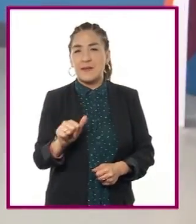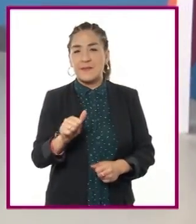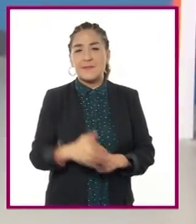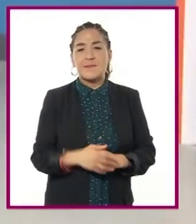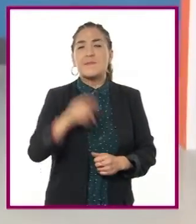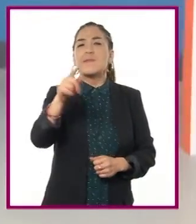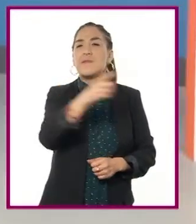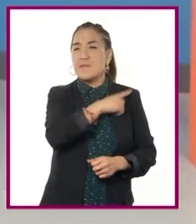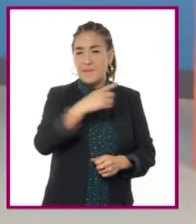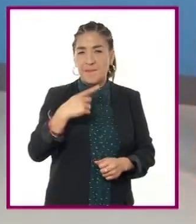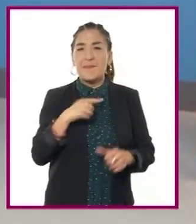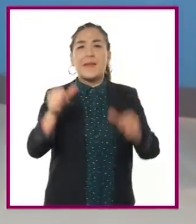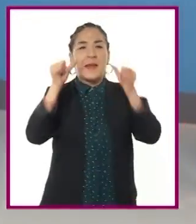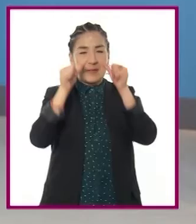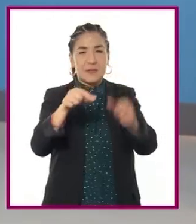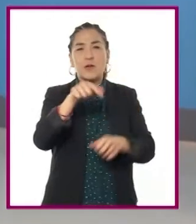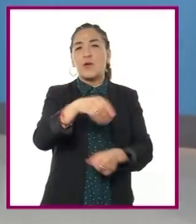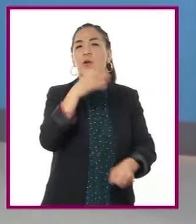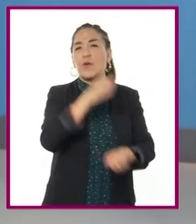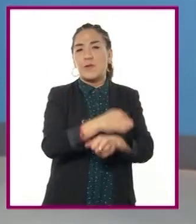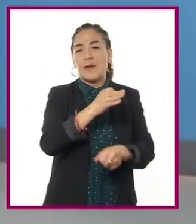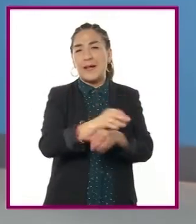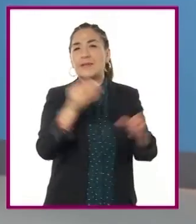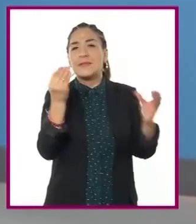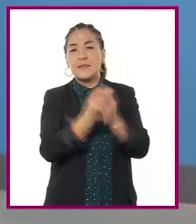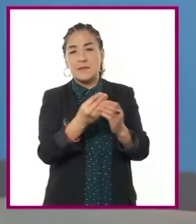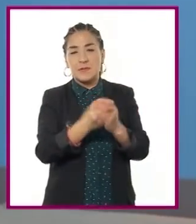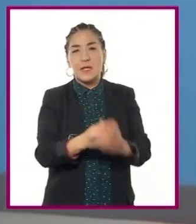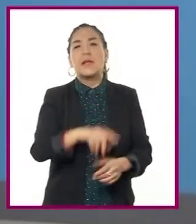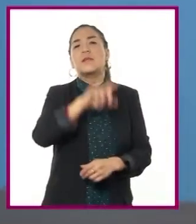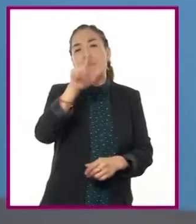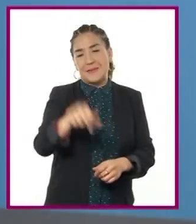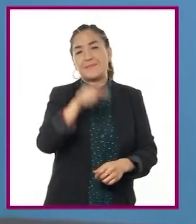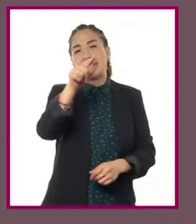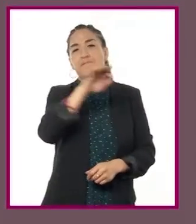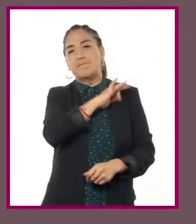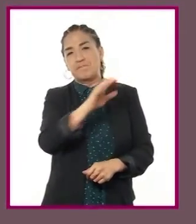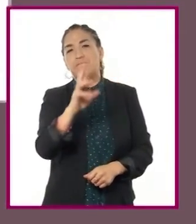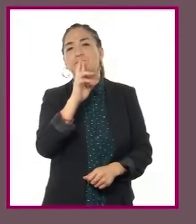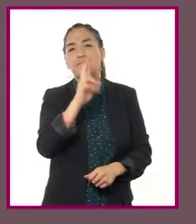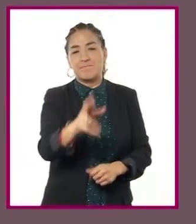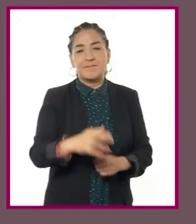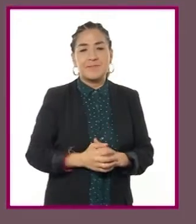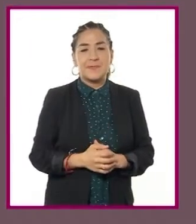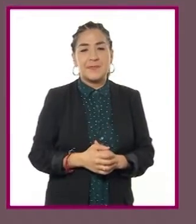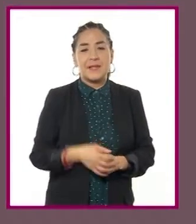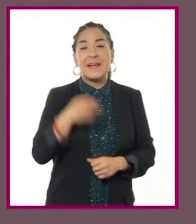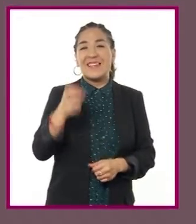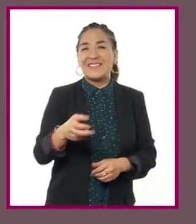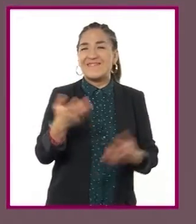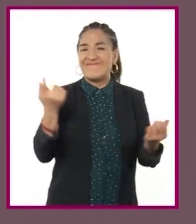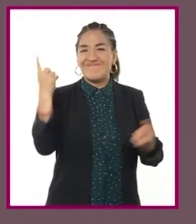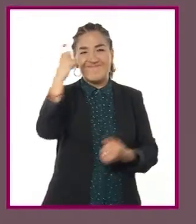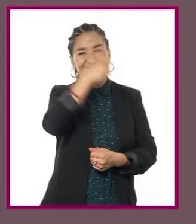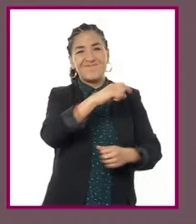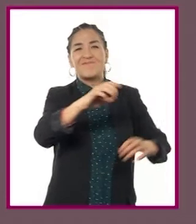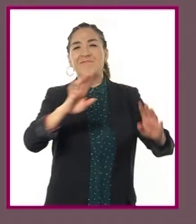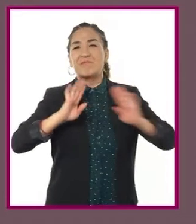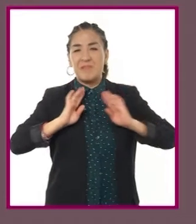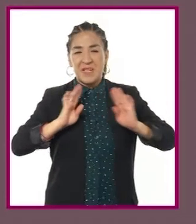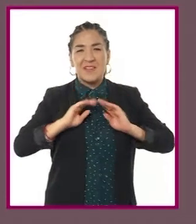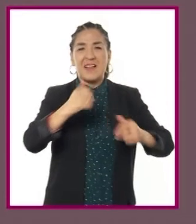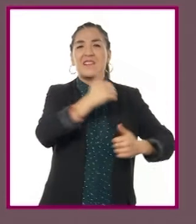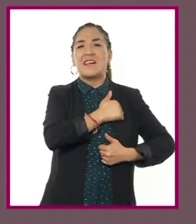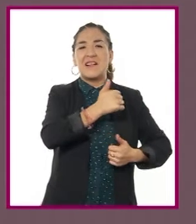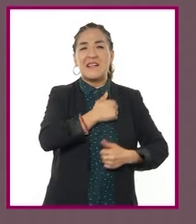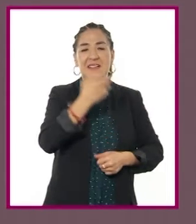Pongan atención al desarrollo de la sesión y así las podrán responder. Después de las crisis militares y políticas